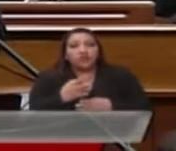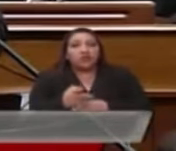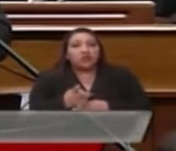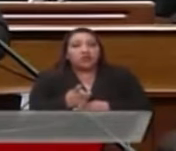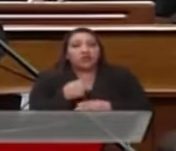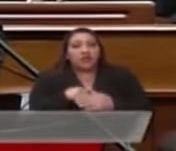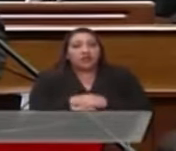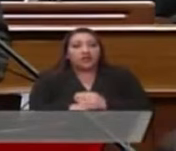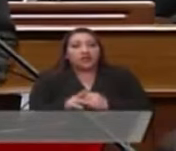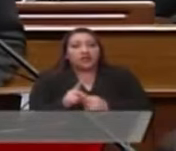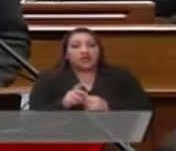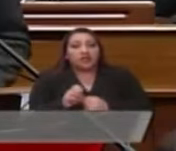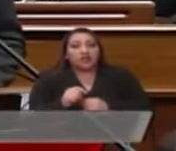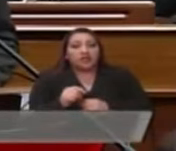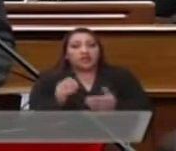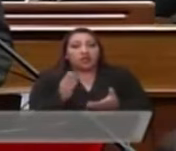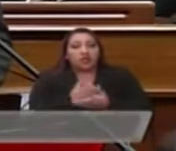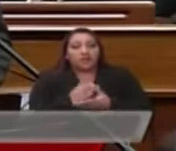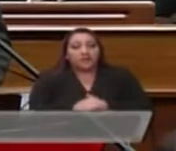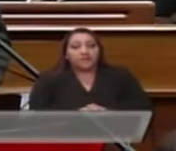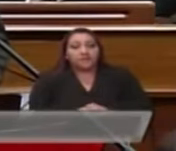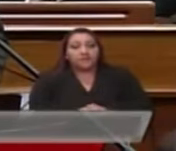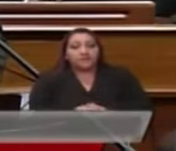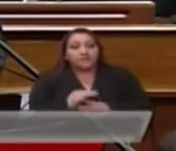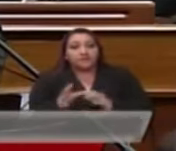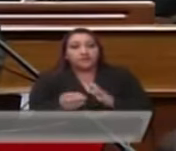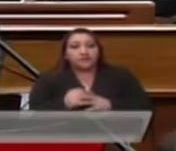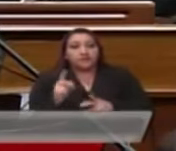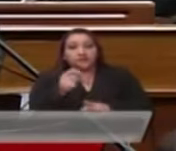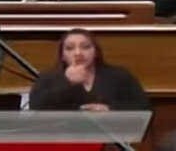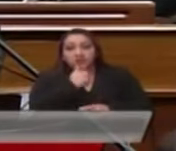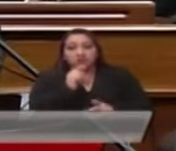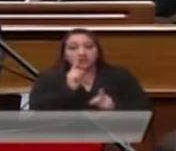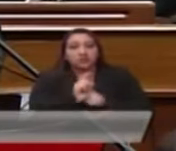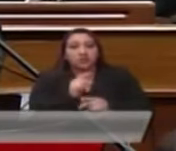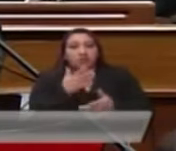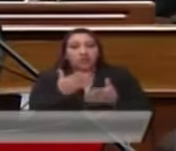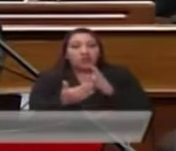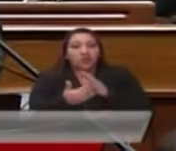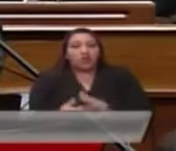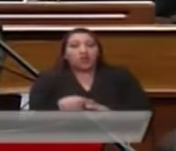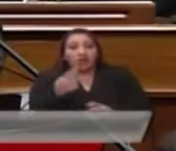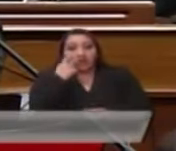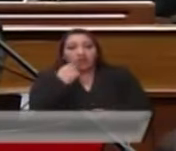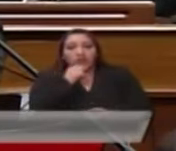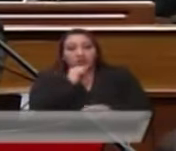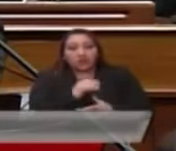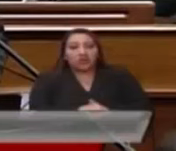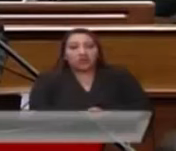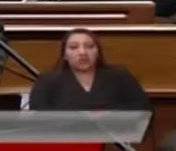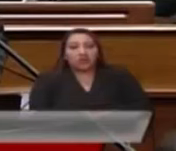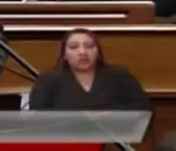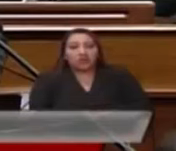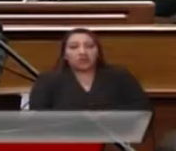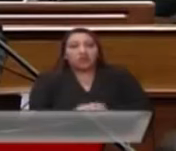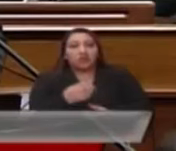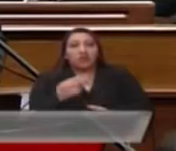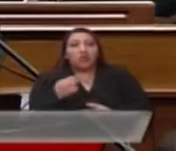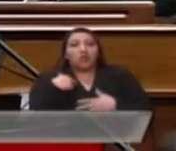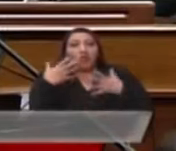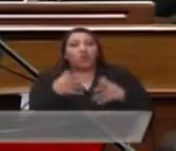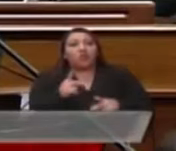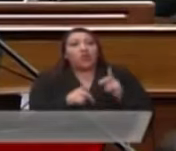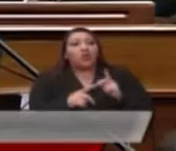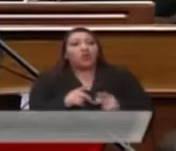violencia al interior de la escuela, que incluye la intolerancia frente a la discriminación de género, homofobia,